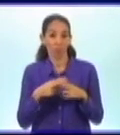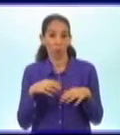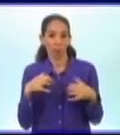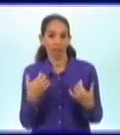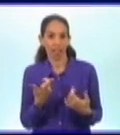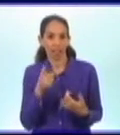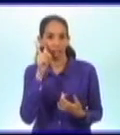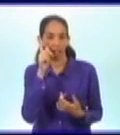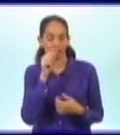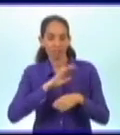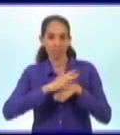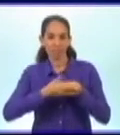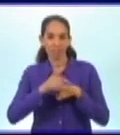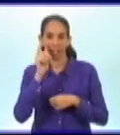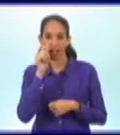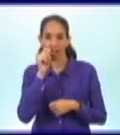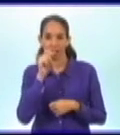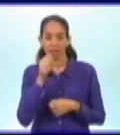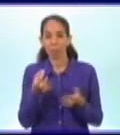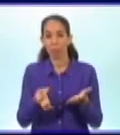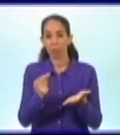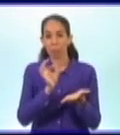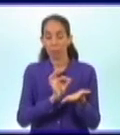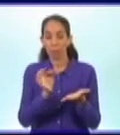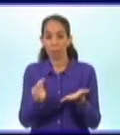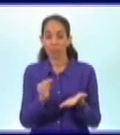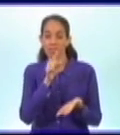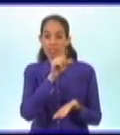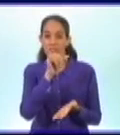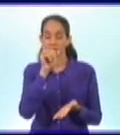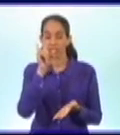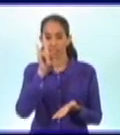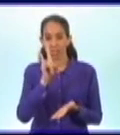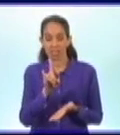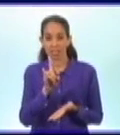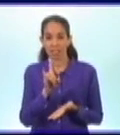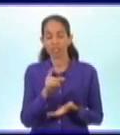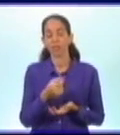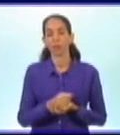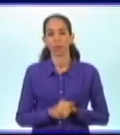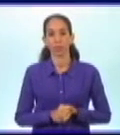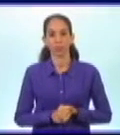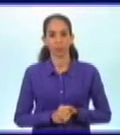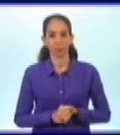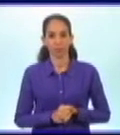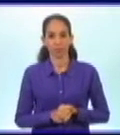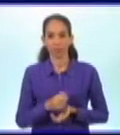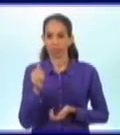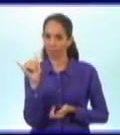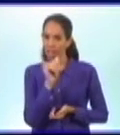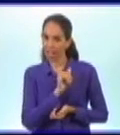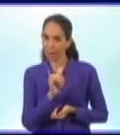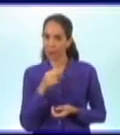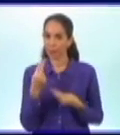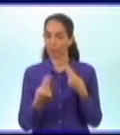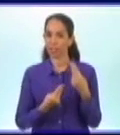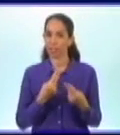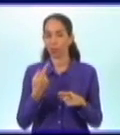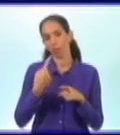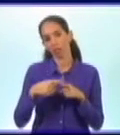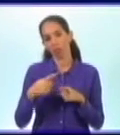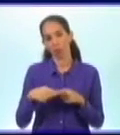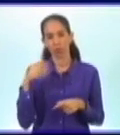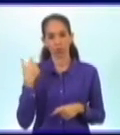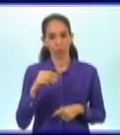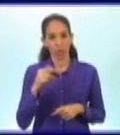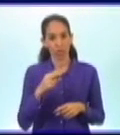capítulo 4. Aparece en la página 169 de tu cuaderno de ortografía. También realizaremos los ejercicios del